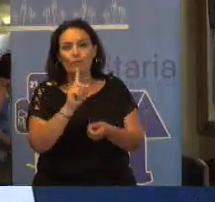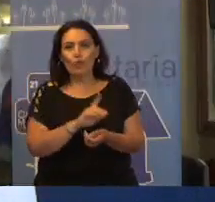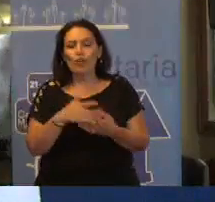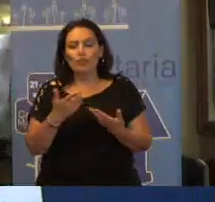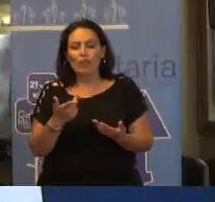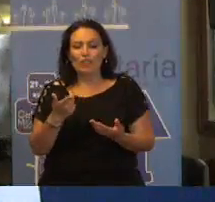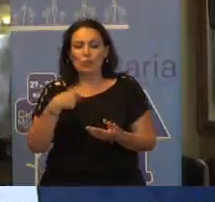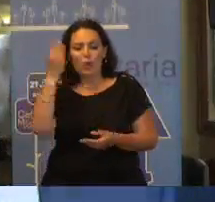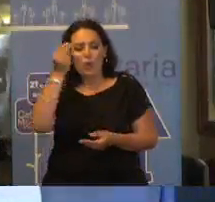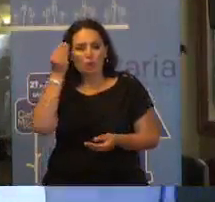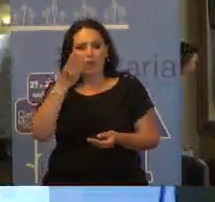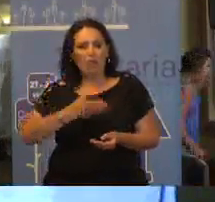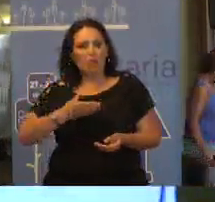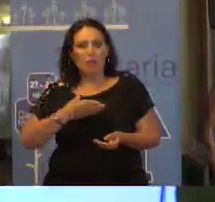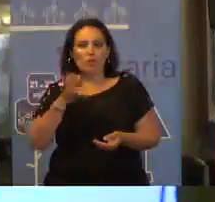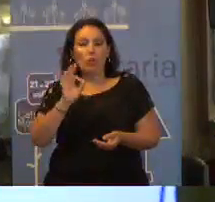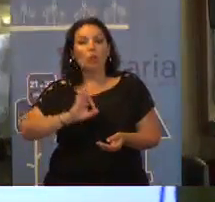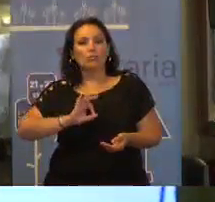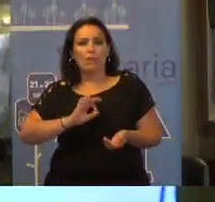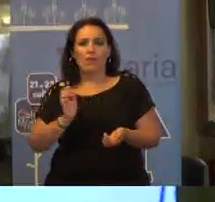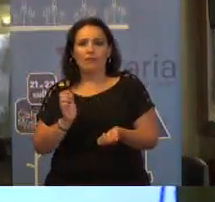desta proposta da Praza do Mar.